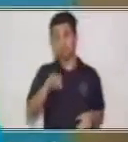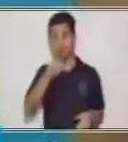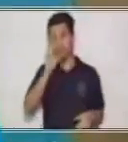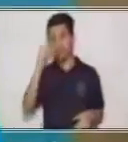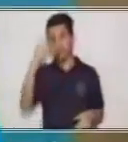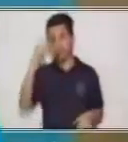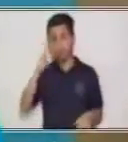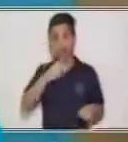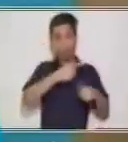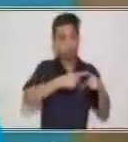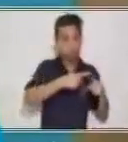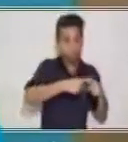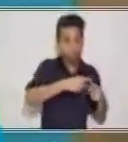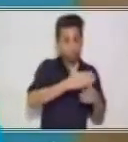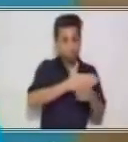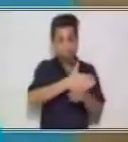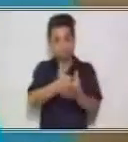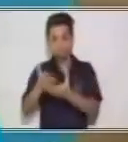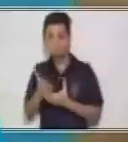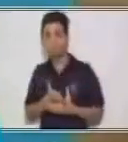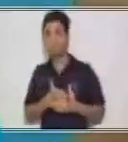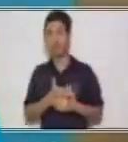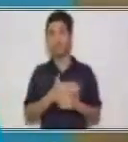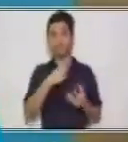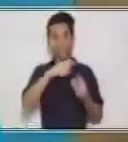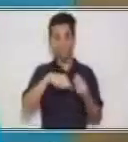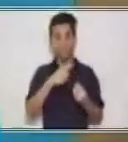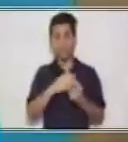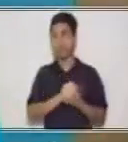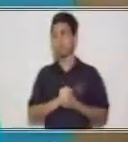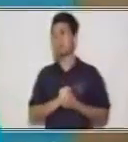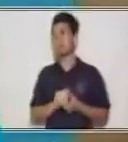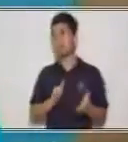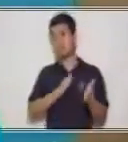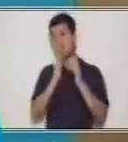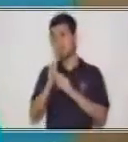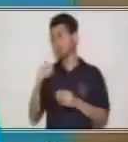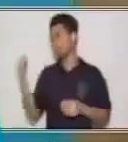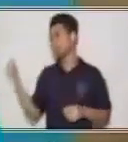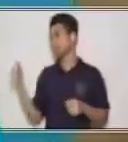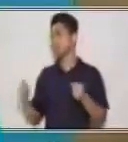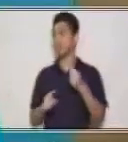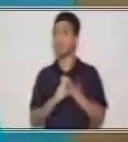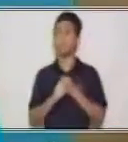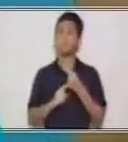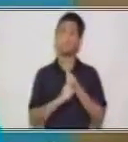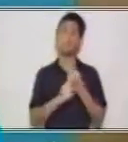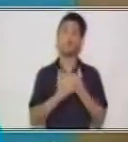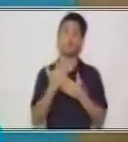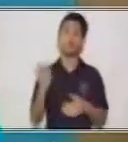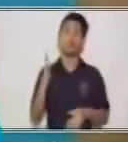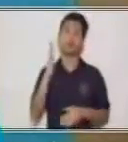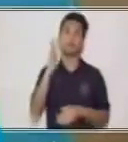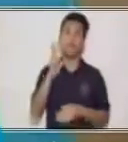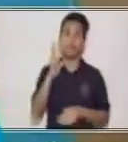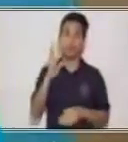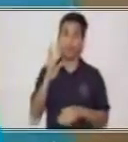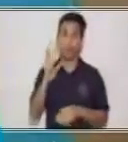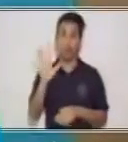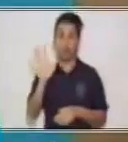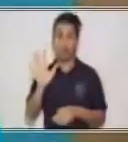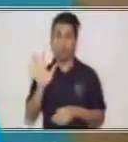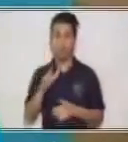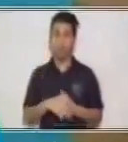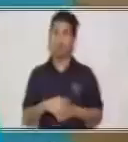poder compartir con nuestra familia. Vamos con el problema número 5. Tengo 1 galón